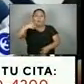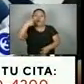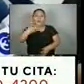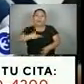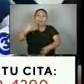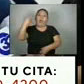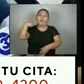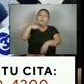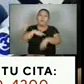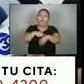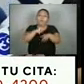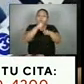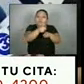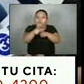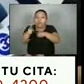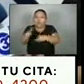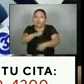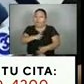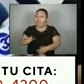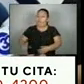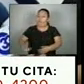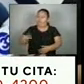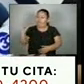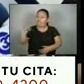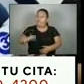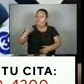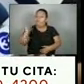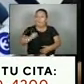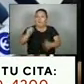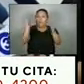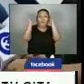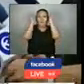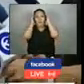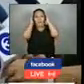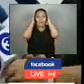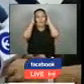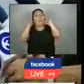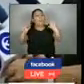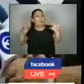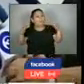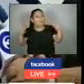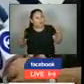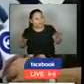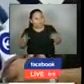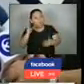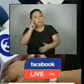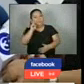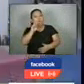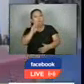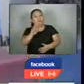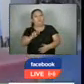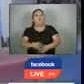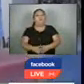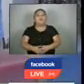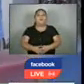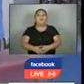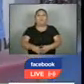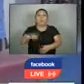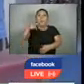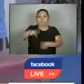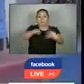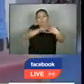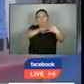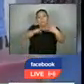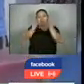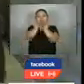conflicto armado. Es alarmante eso realmente, y es alarmante como se nos está viendo desde fuera. A finales de mayo el